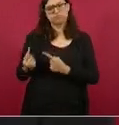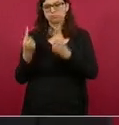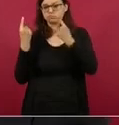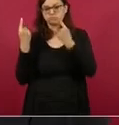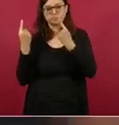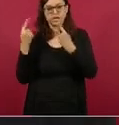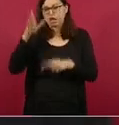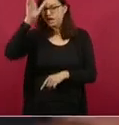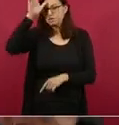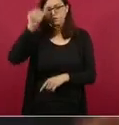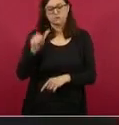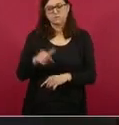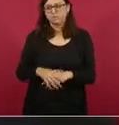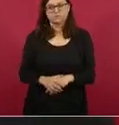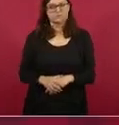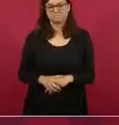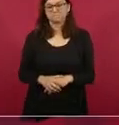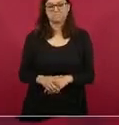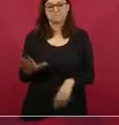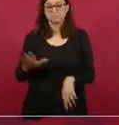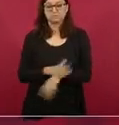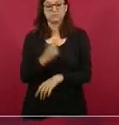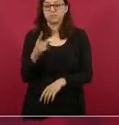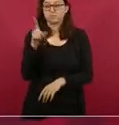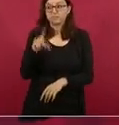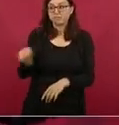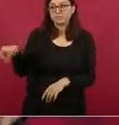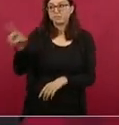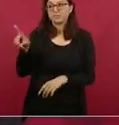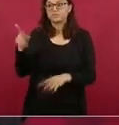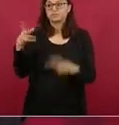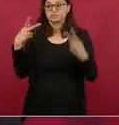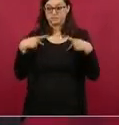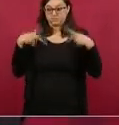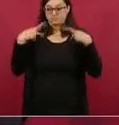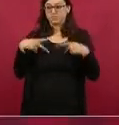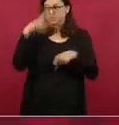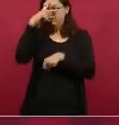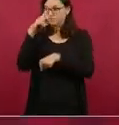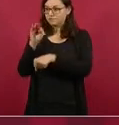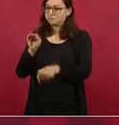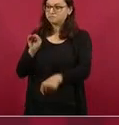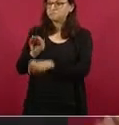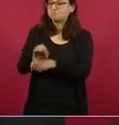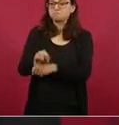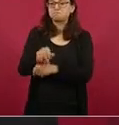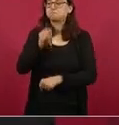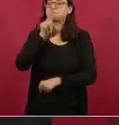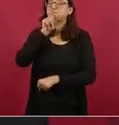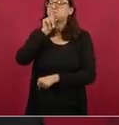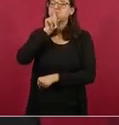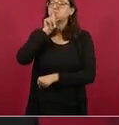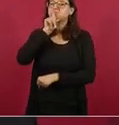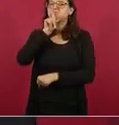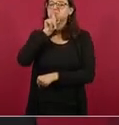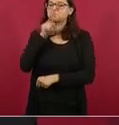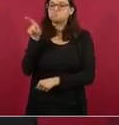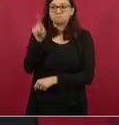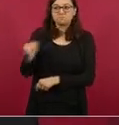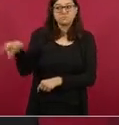en vez de representar a los mexicanos, representan los intereses